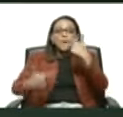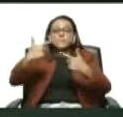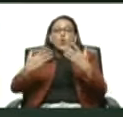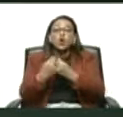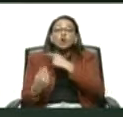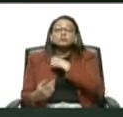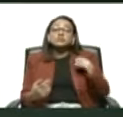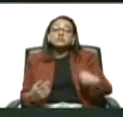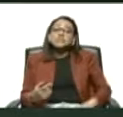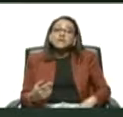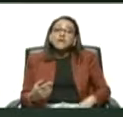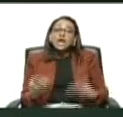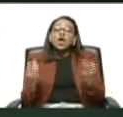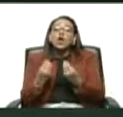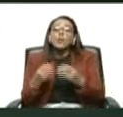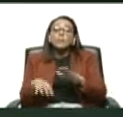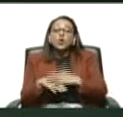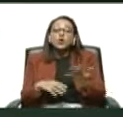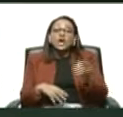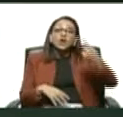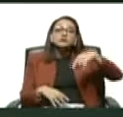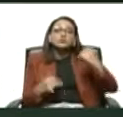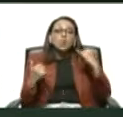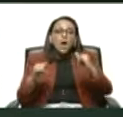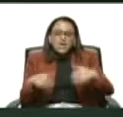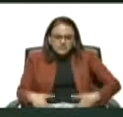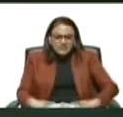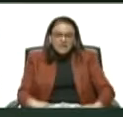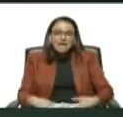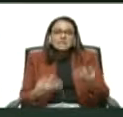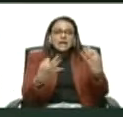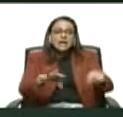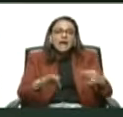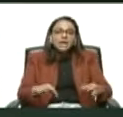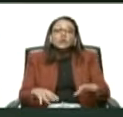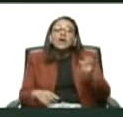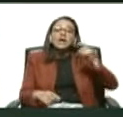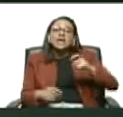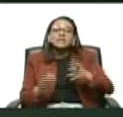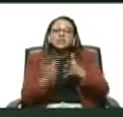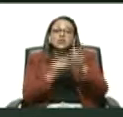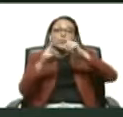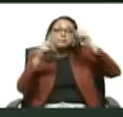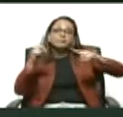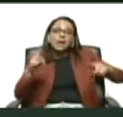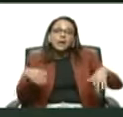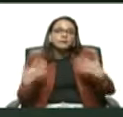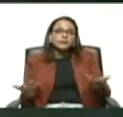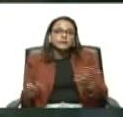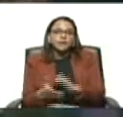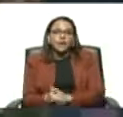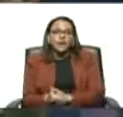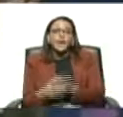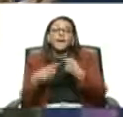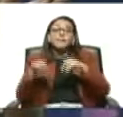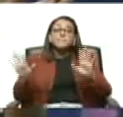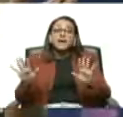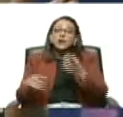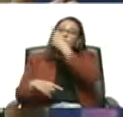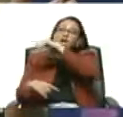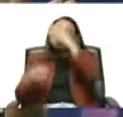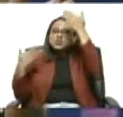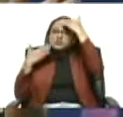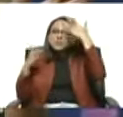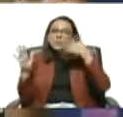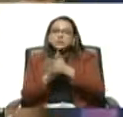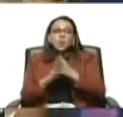como fuente de los minerales críticos que requiere la transición energética. Pero yo creo que ellos no han visto bien el mapa